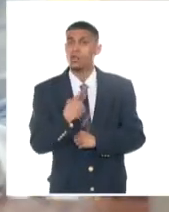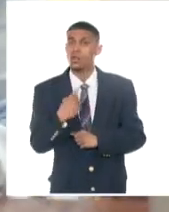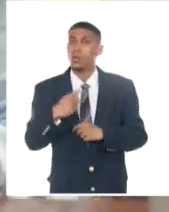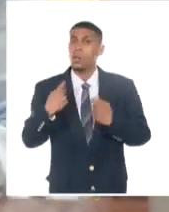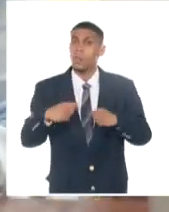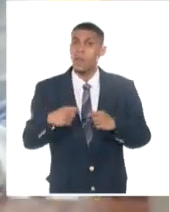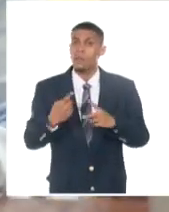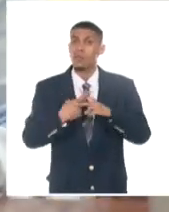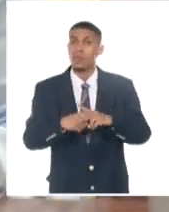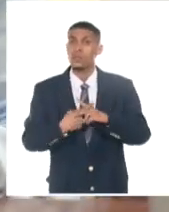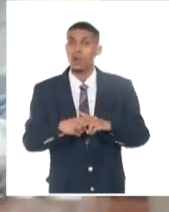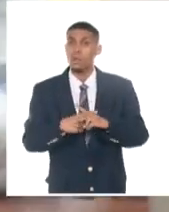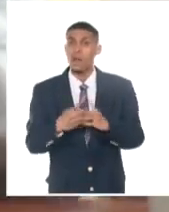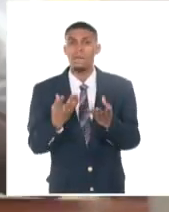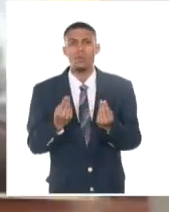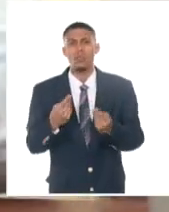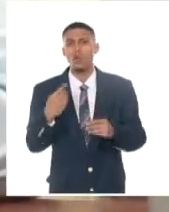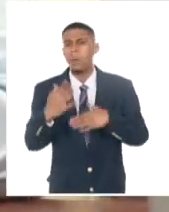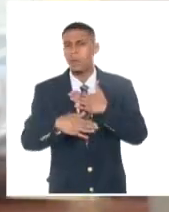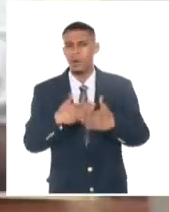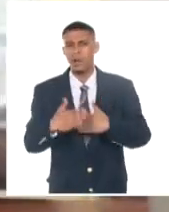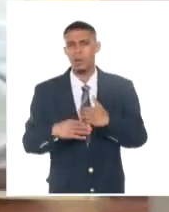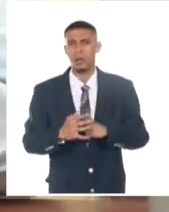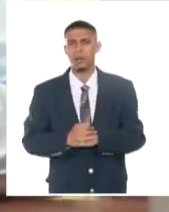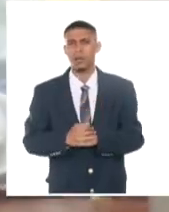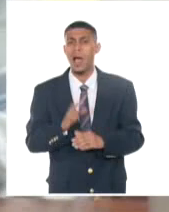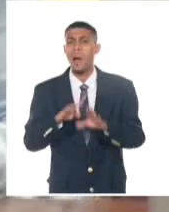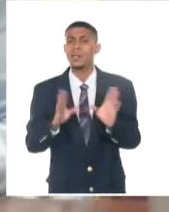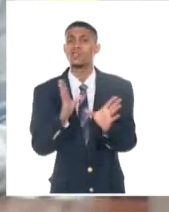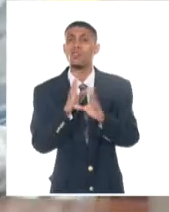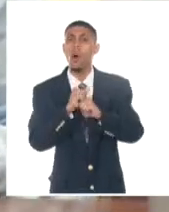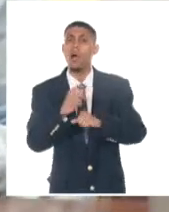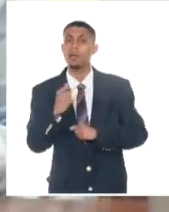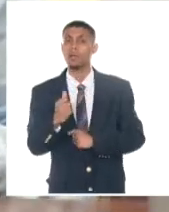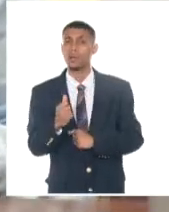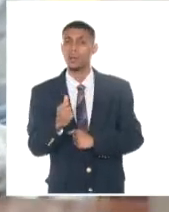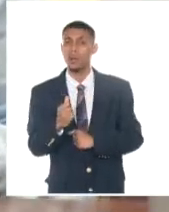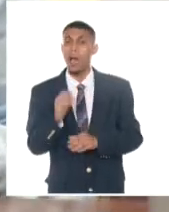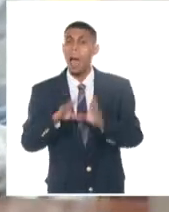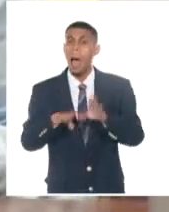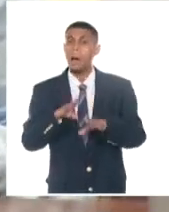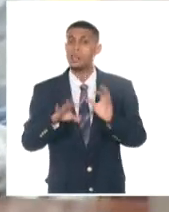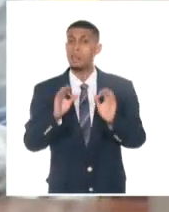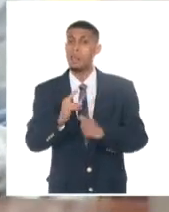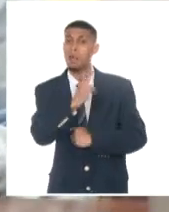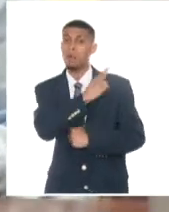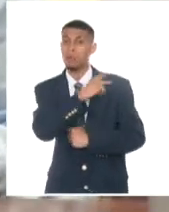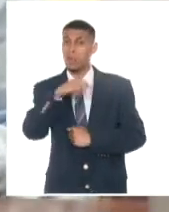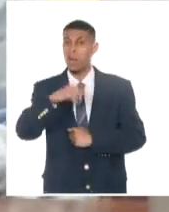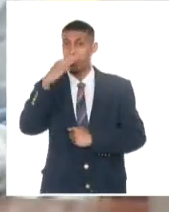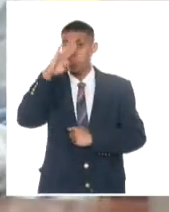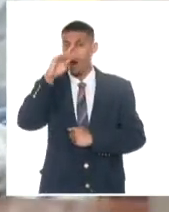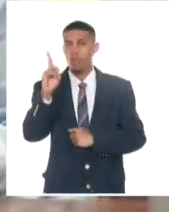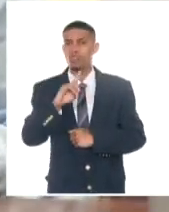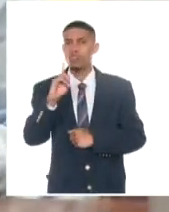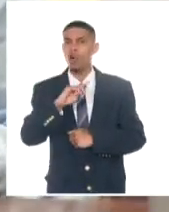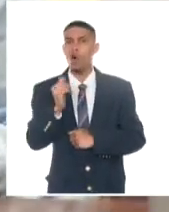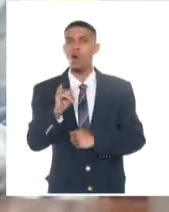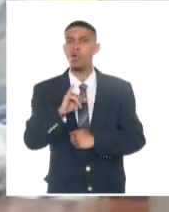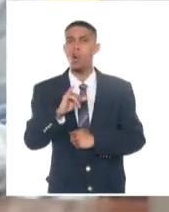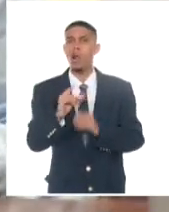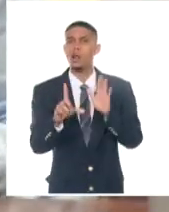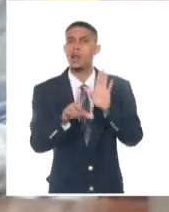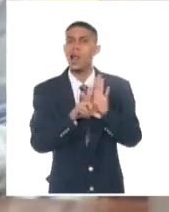ociosa que tenemos en el país, muchas veces por falta de financiamiento y por falta de gestión nuestra, de encontrar las fuentes de suministro y de